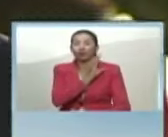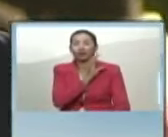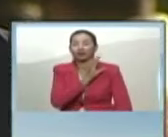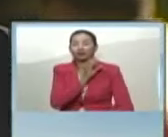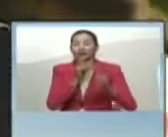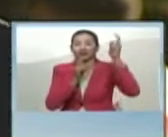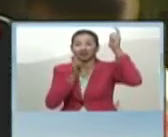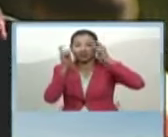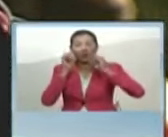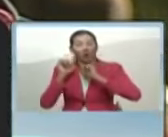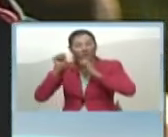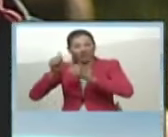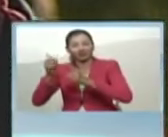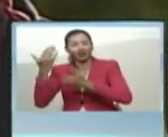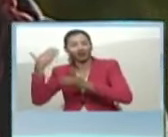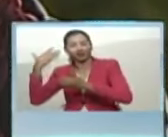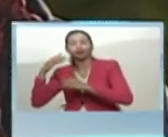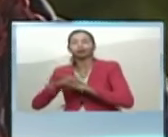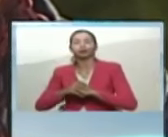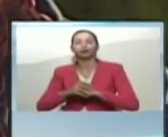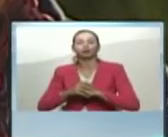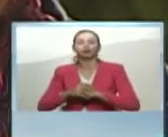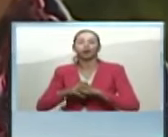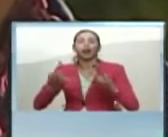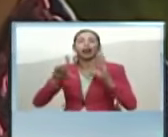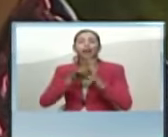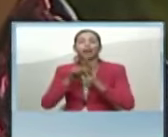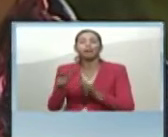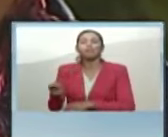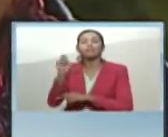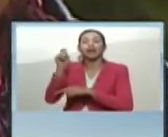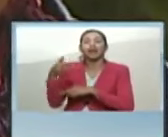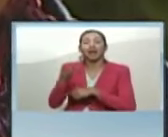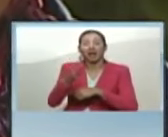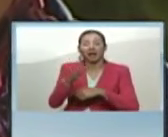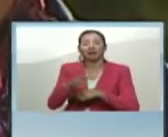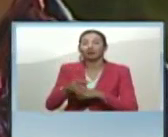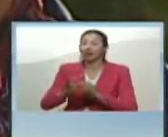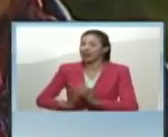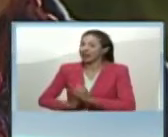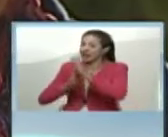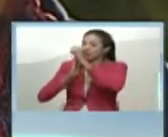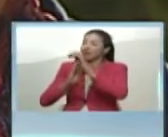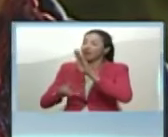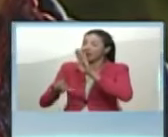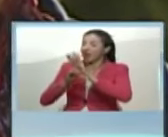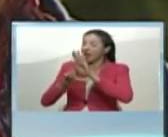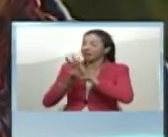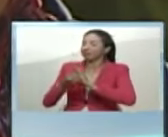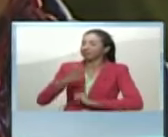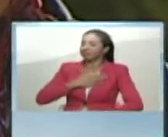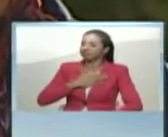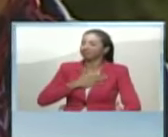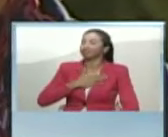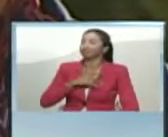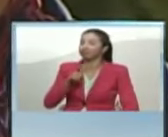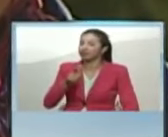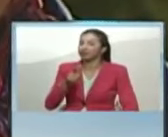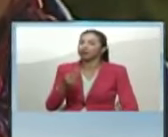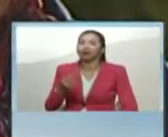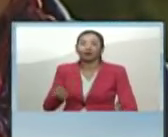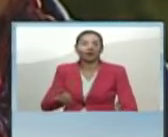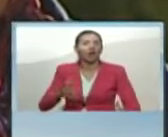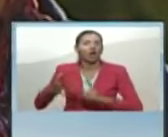Hugo Chávez Fría, con la ley de pesca, pues una de las leyes que fueron vanguardias para nosotros y fueron una de las